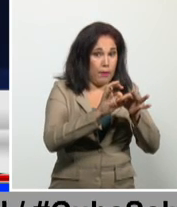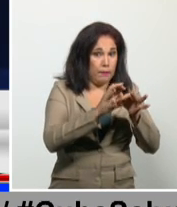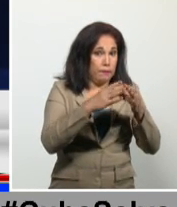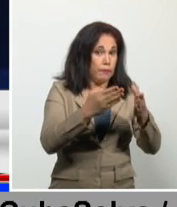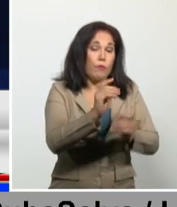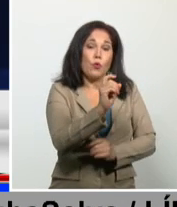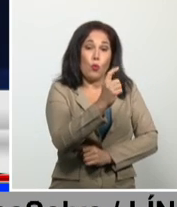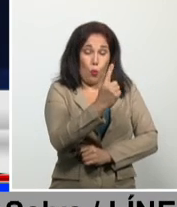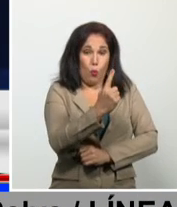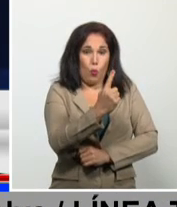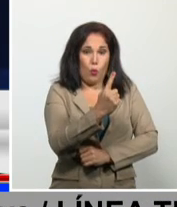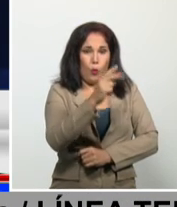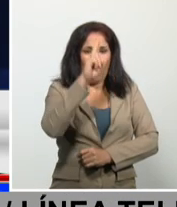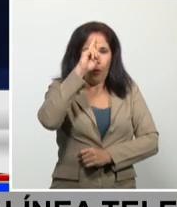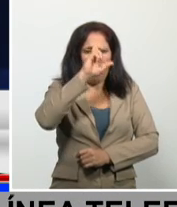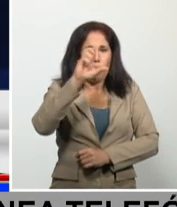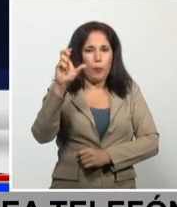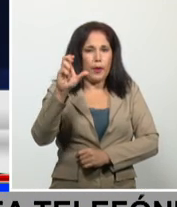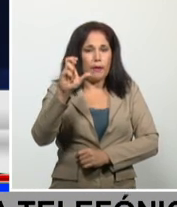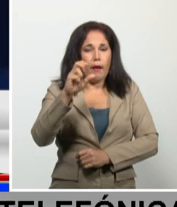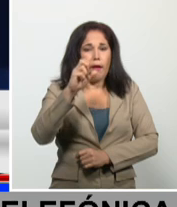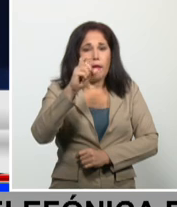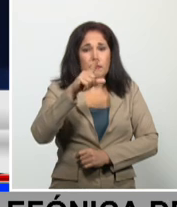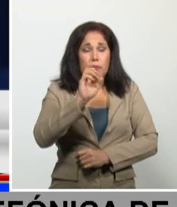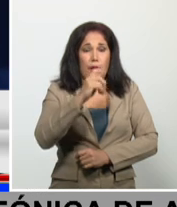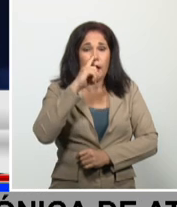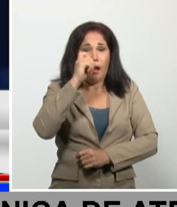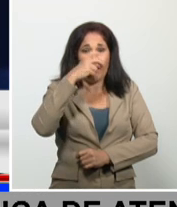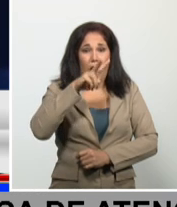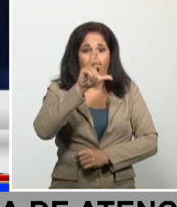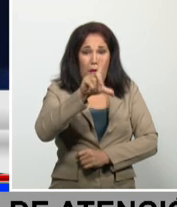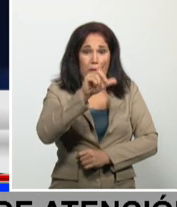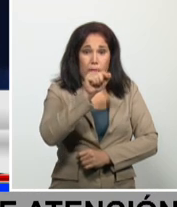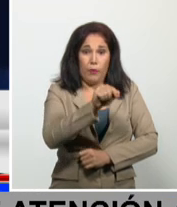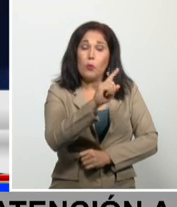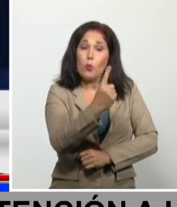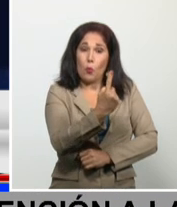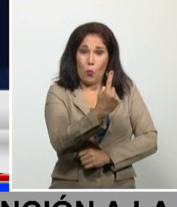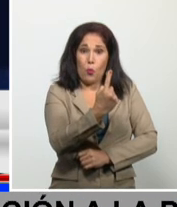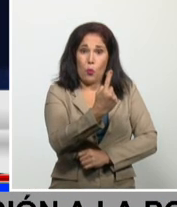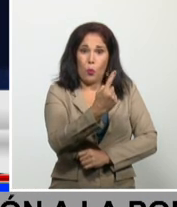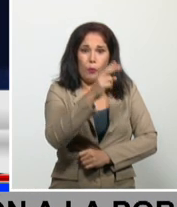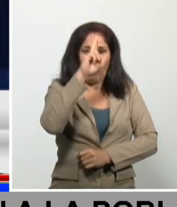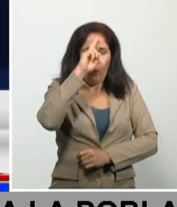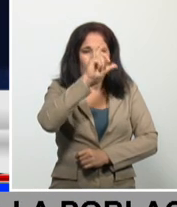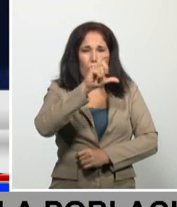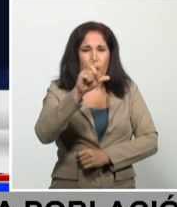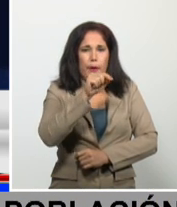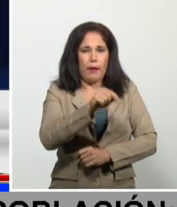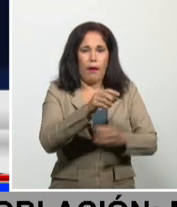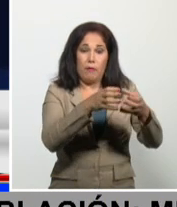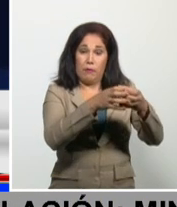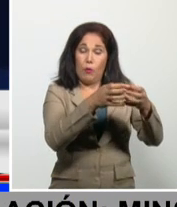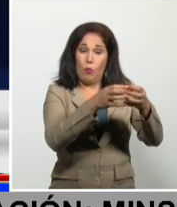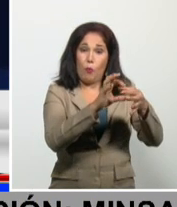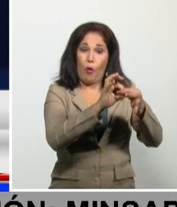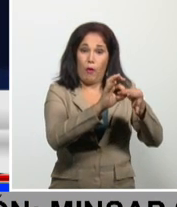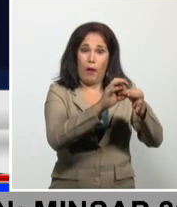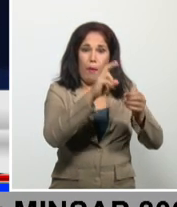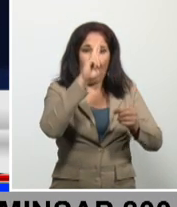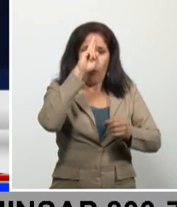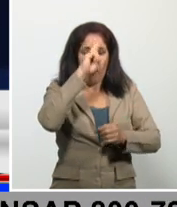1 está en el hospital Salvador Allende, 1 está en el hospital militar